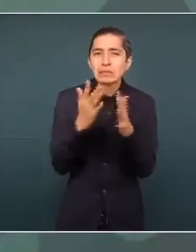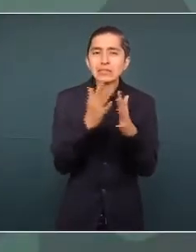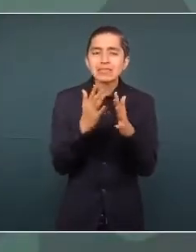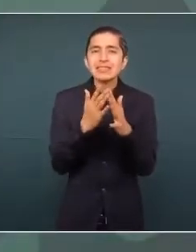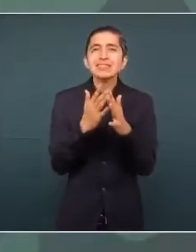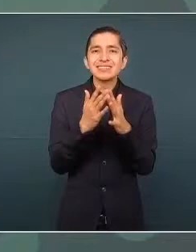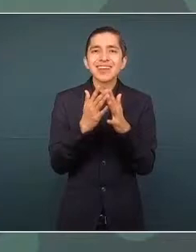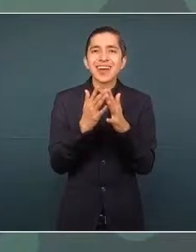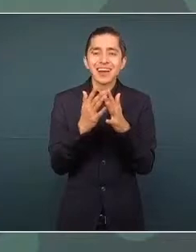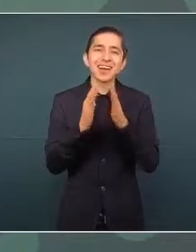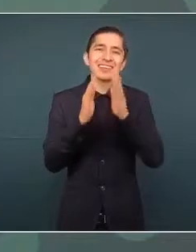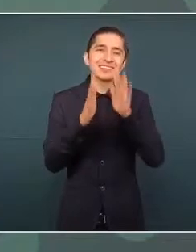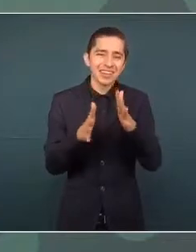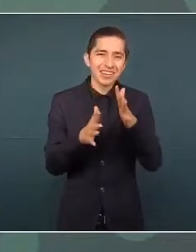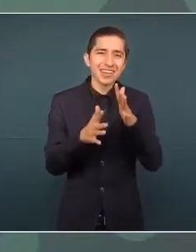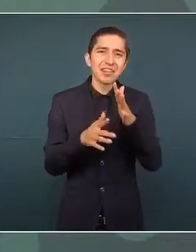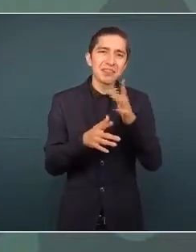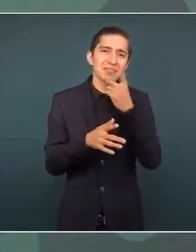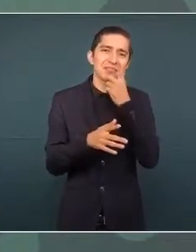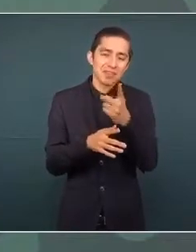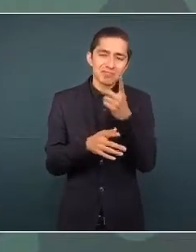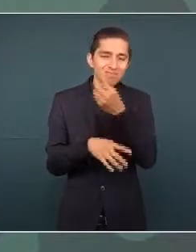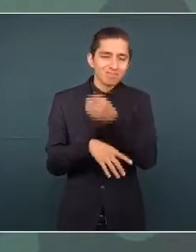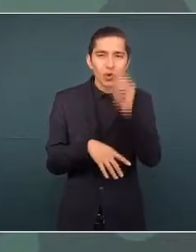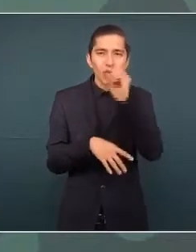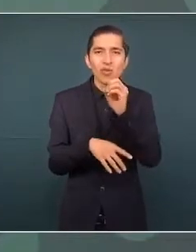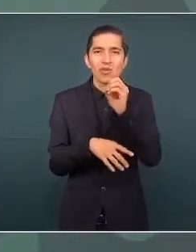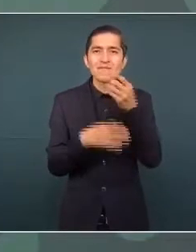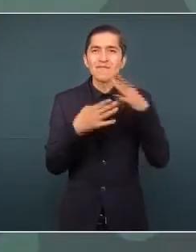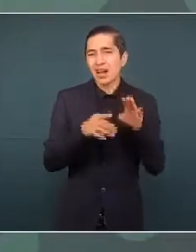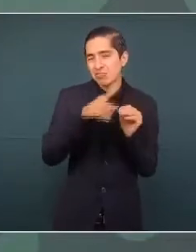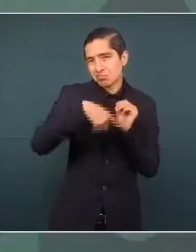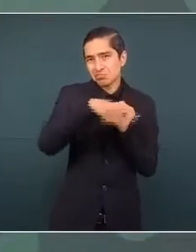la unidad que te exigen los organismos financieros.